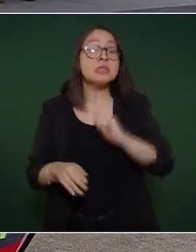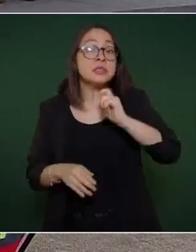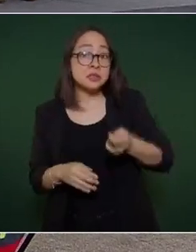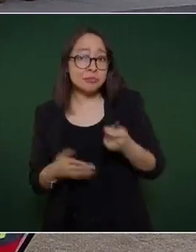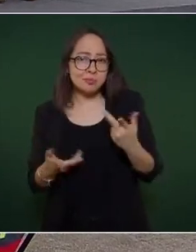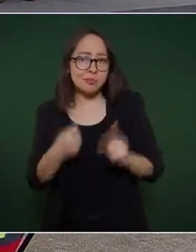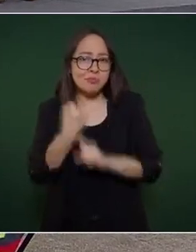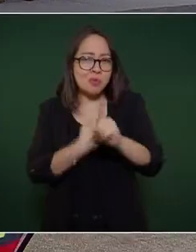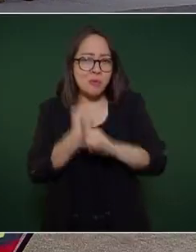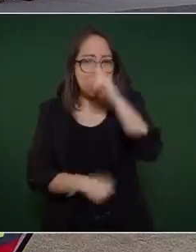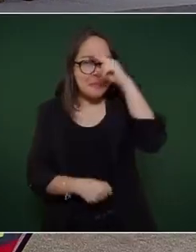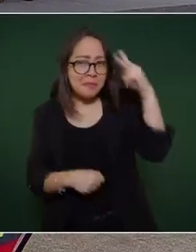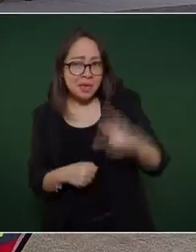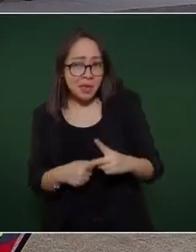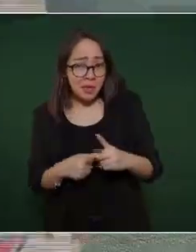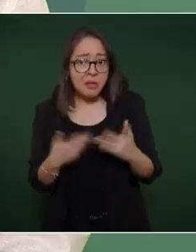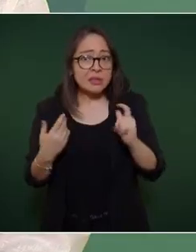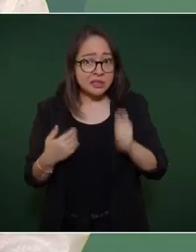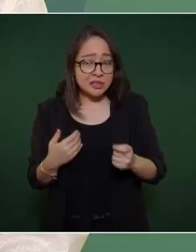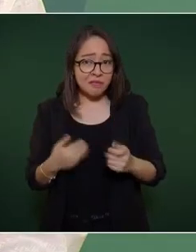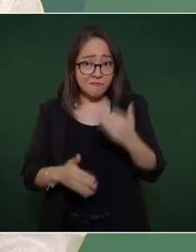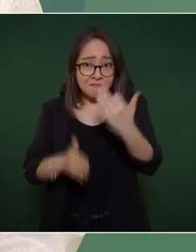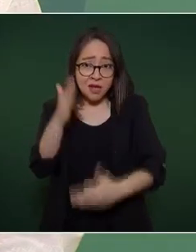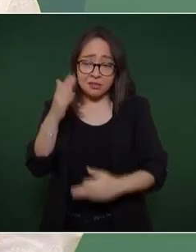recursos naturales,